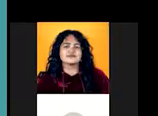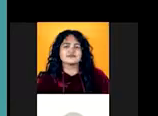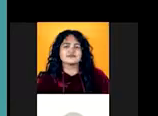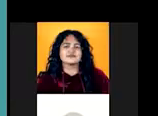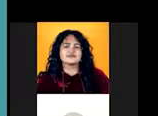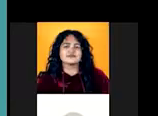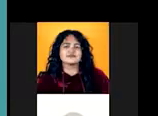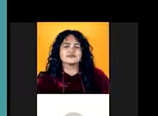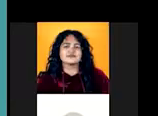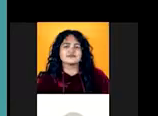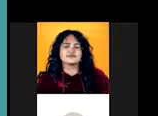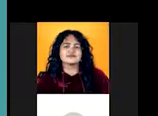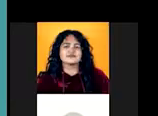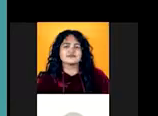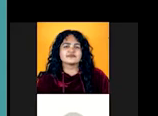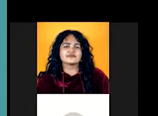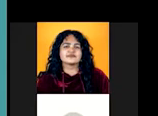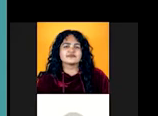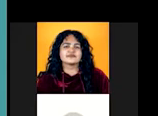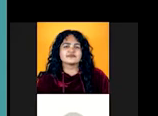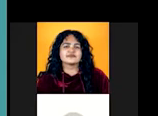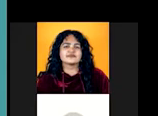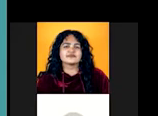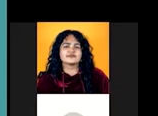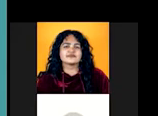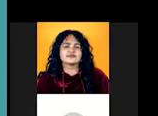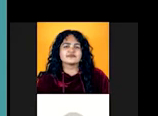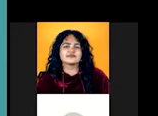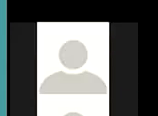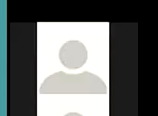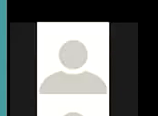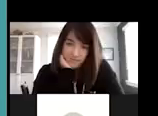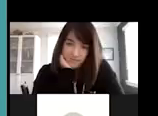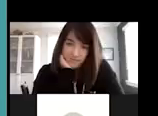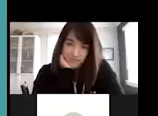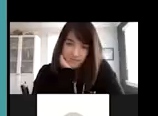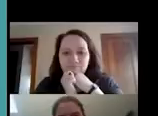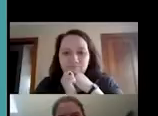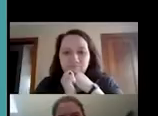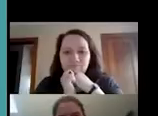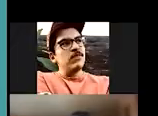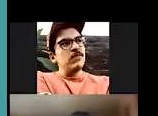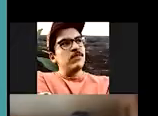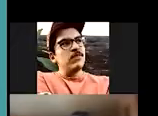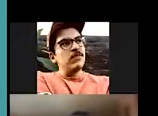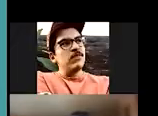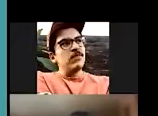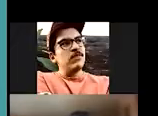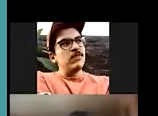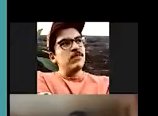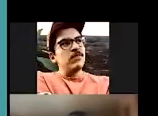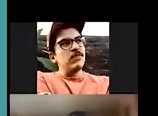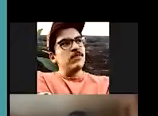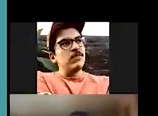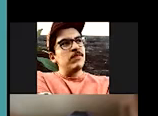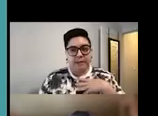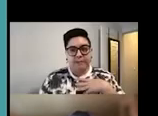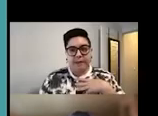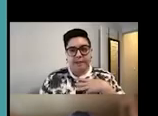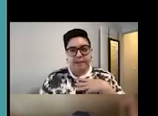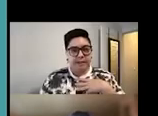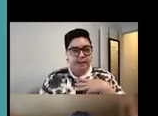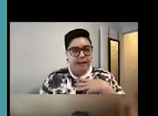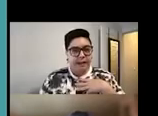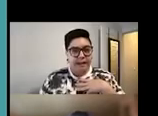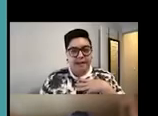otros sí nos puedes ir a mandar a grupos en el grupo gay les voy a abrir y ya